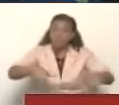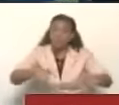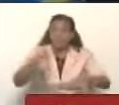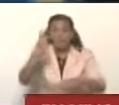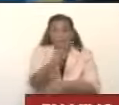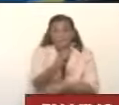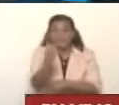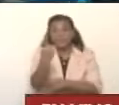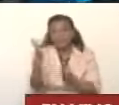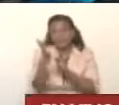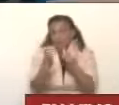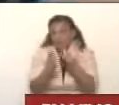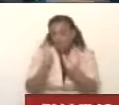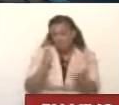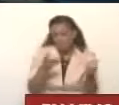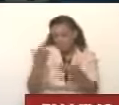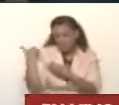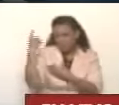el 21 de abril.